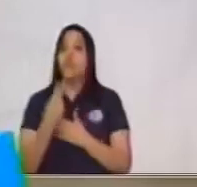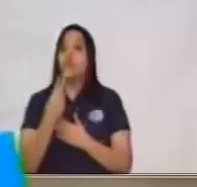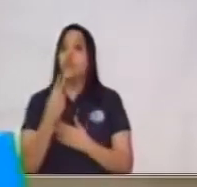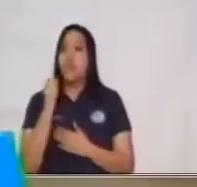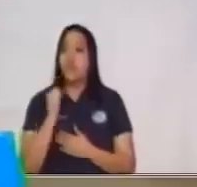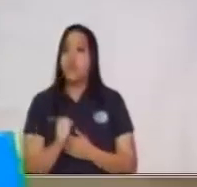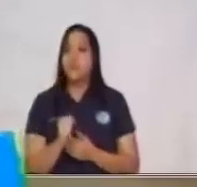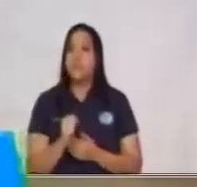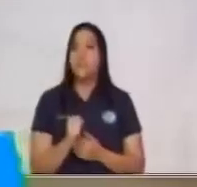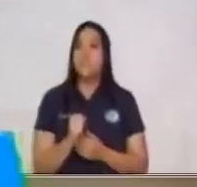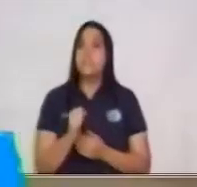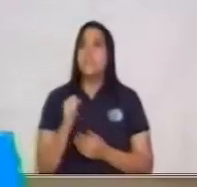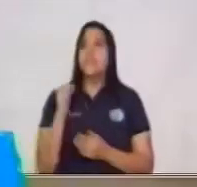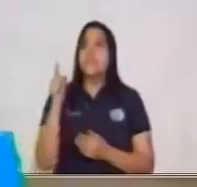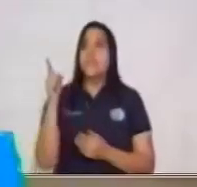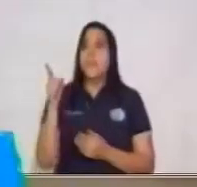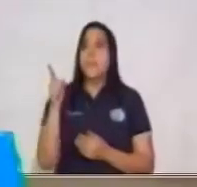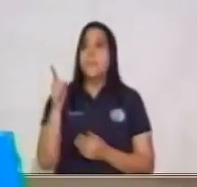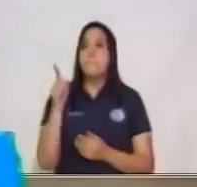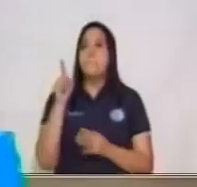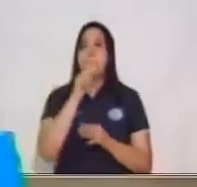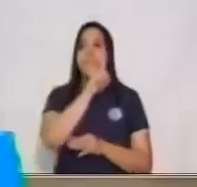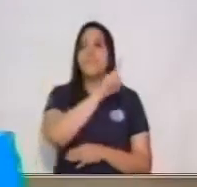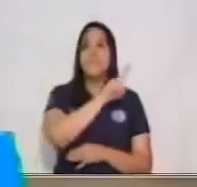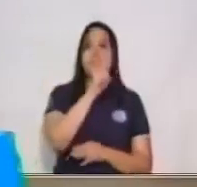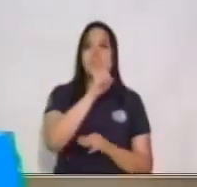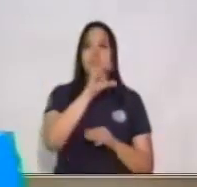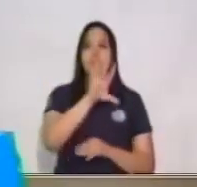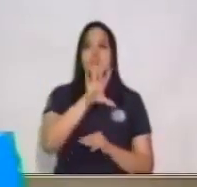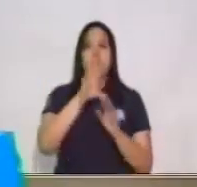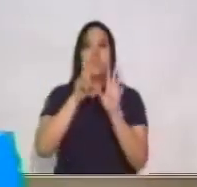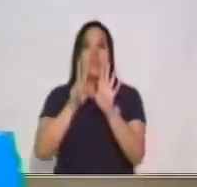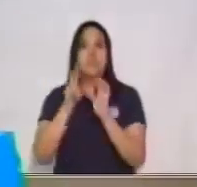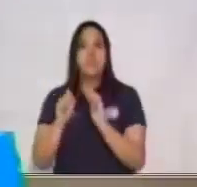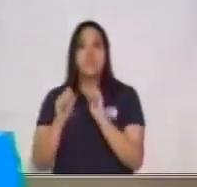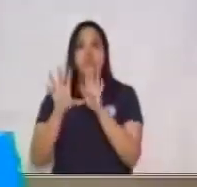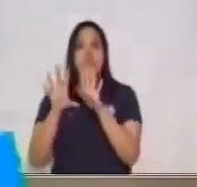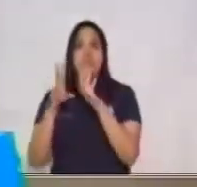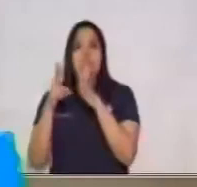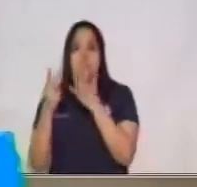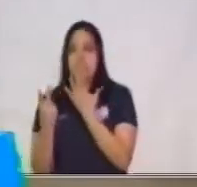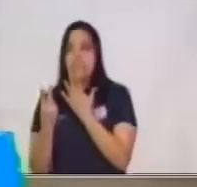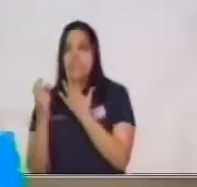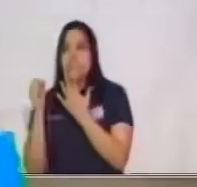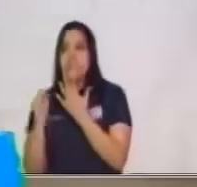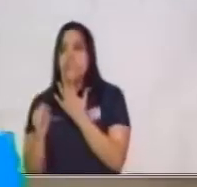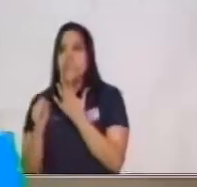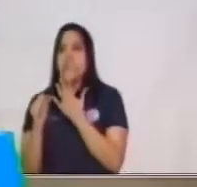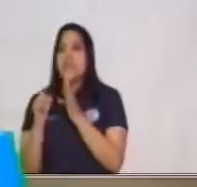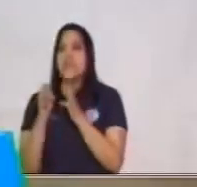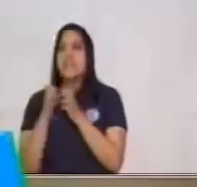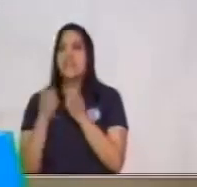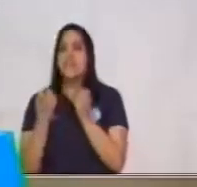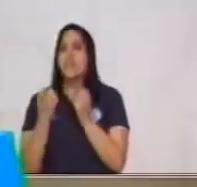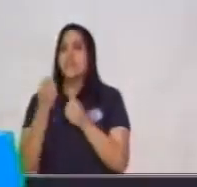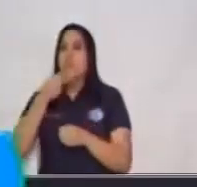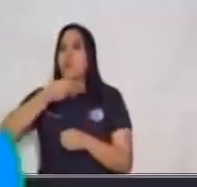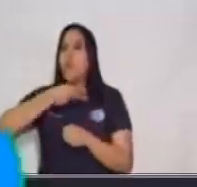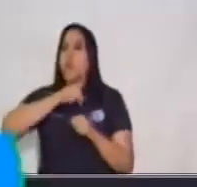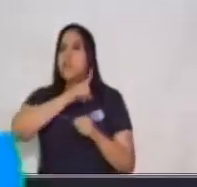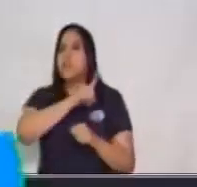queda gamma igual a 180. ¿Cuál es el valor que tiene que tener